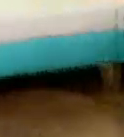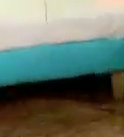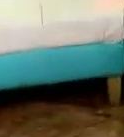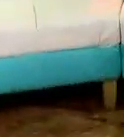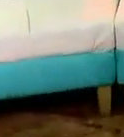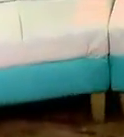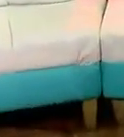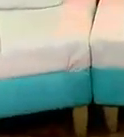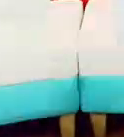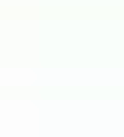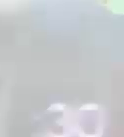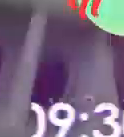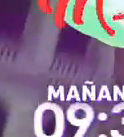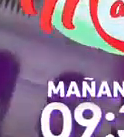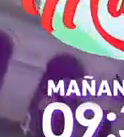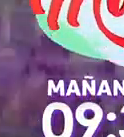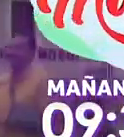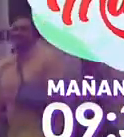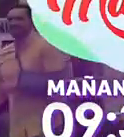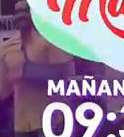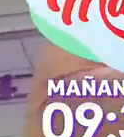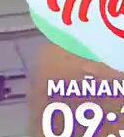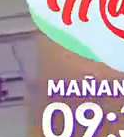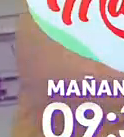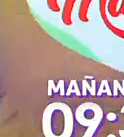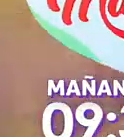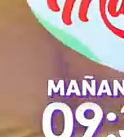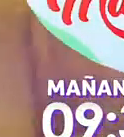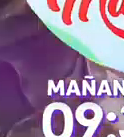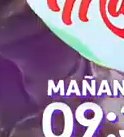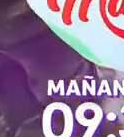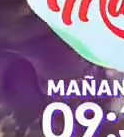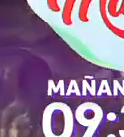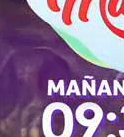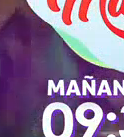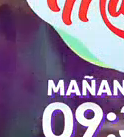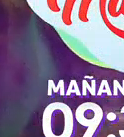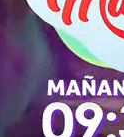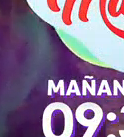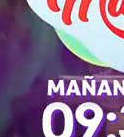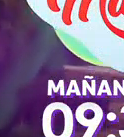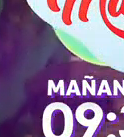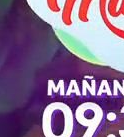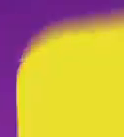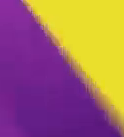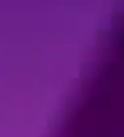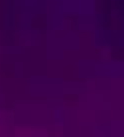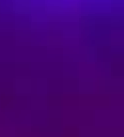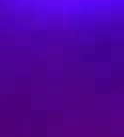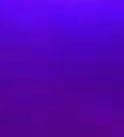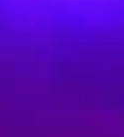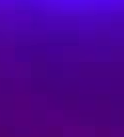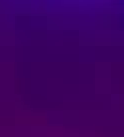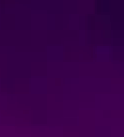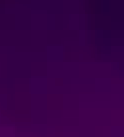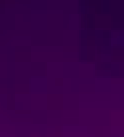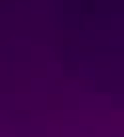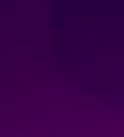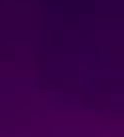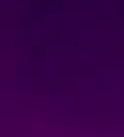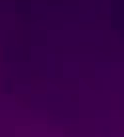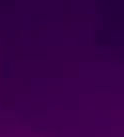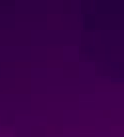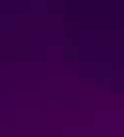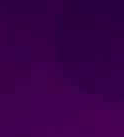Para pasarla bien. Saboreando la Mañana. Mañana, 9:30. TVC como te